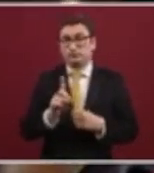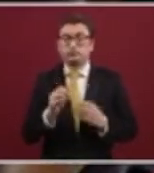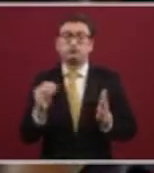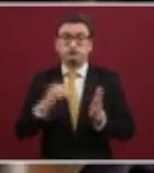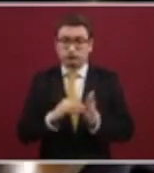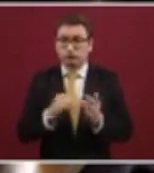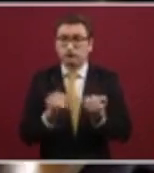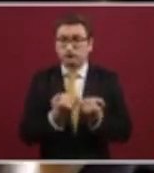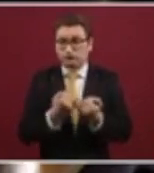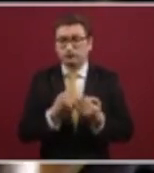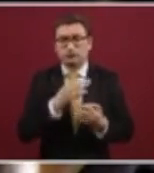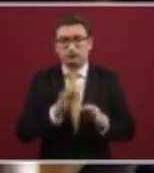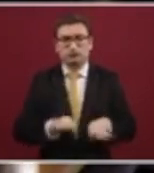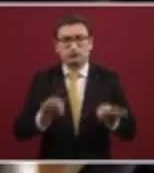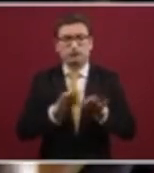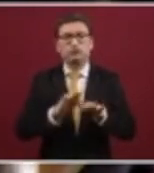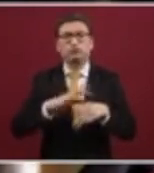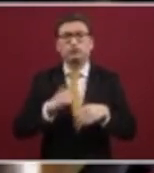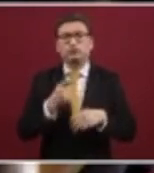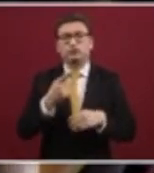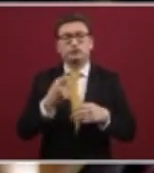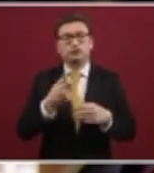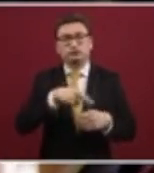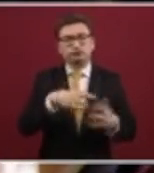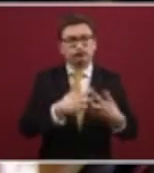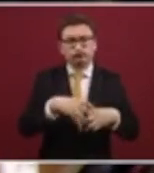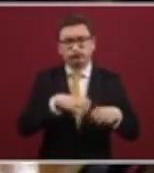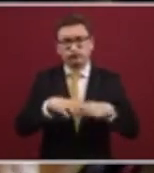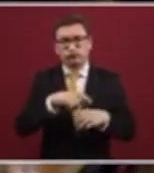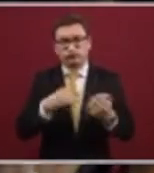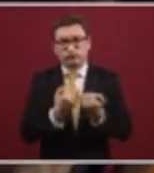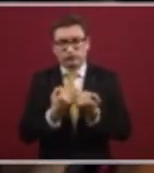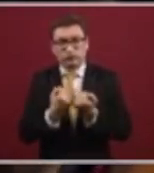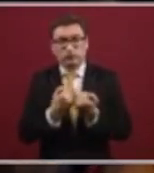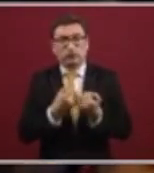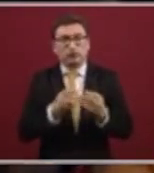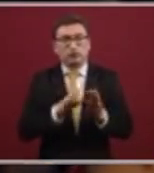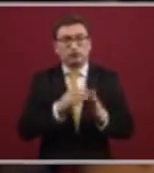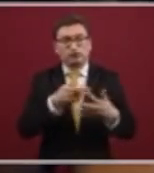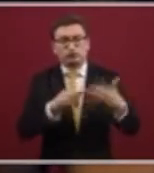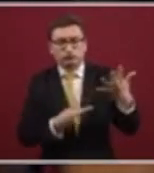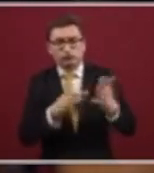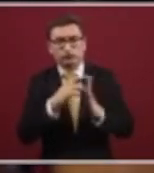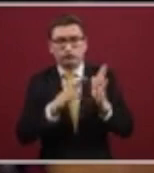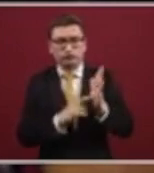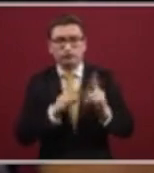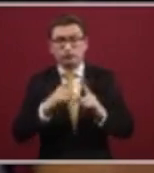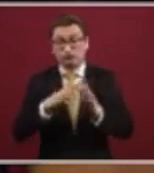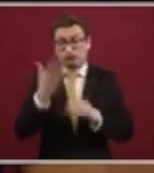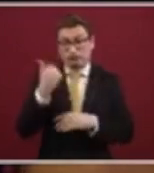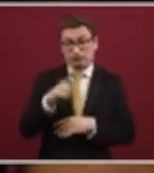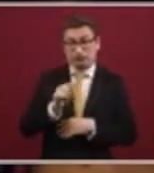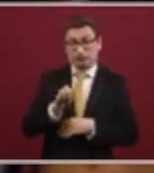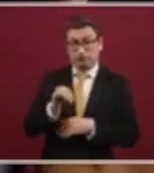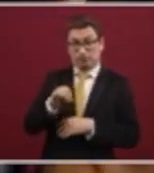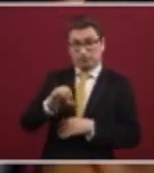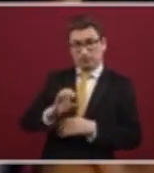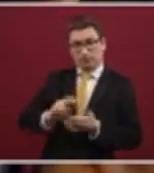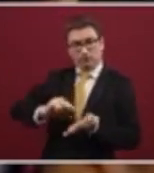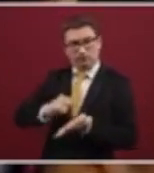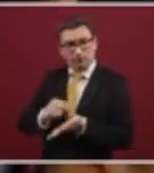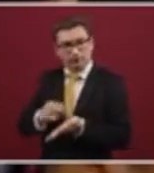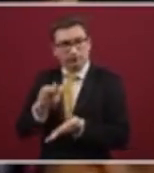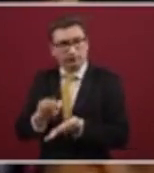situación de los inventarios de las plataformas de logística integral, las medidas complementarias, señor. Cuando se firmó el tratado, se le